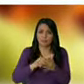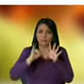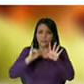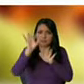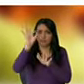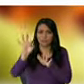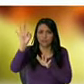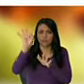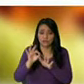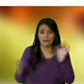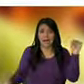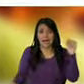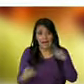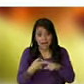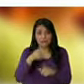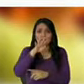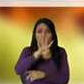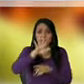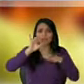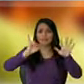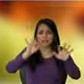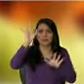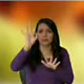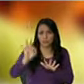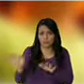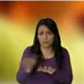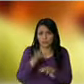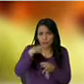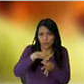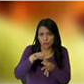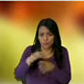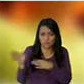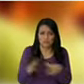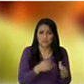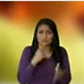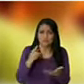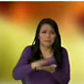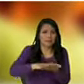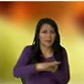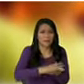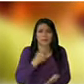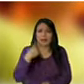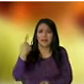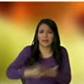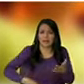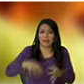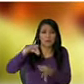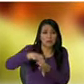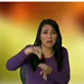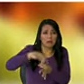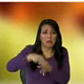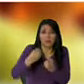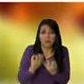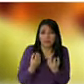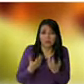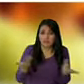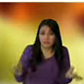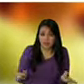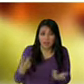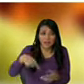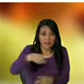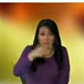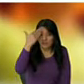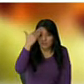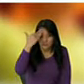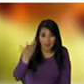el 46% de votos. En otro dice: tanta violencia para impedir que se cuenten los votos. ¿Acaso es que saben algo